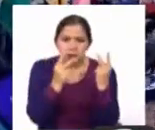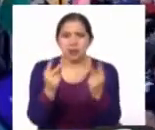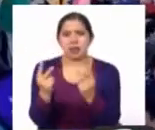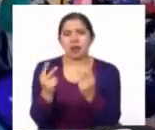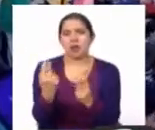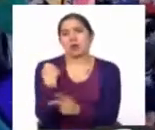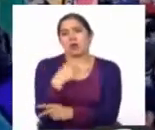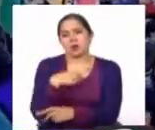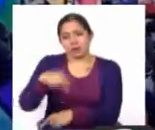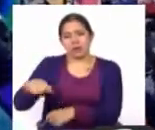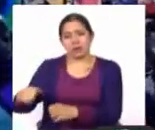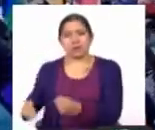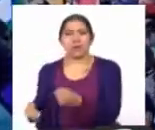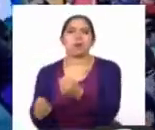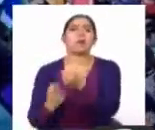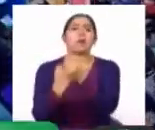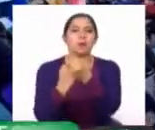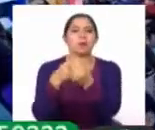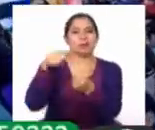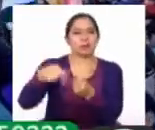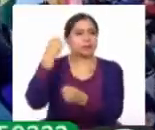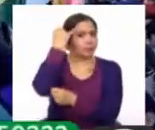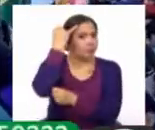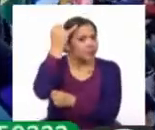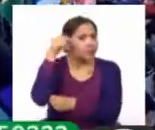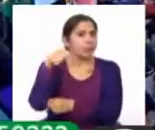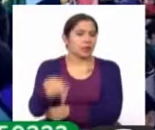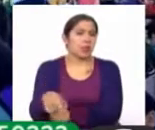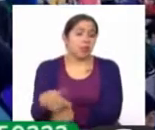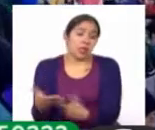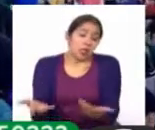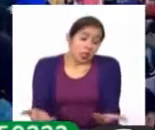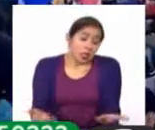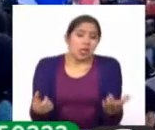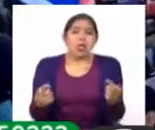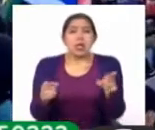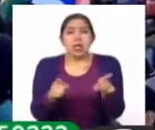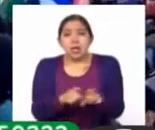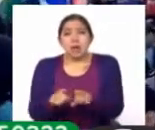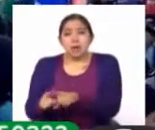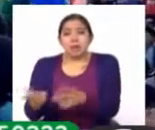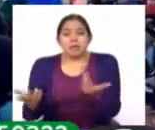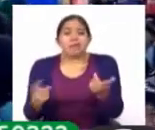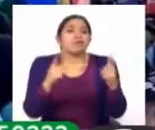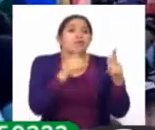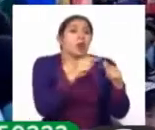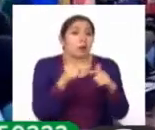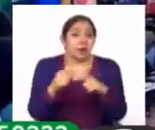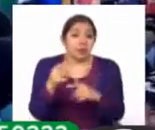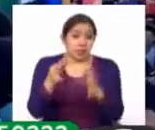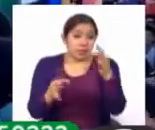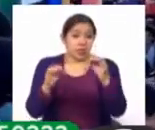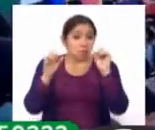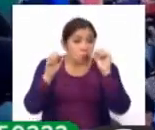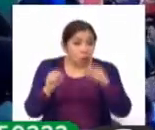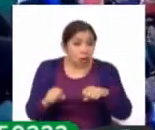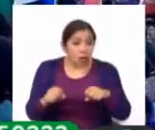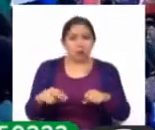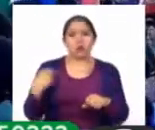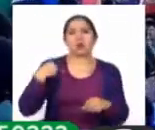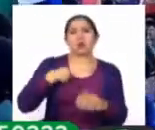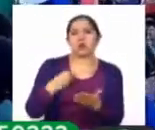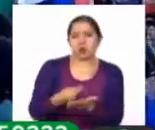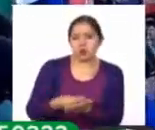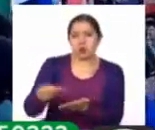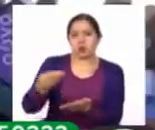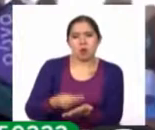nuestro respaldo a esta iniciativa, y por supuesto en la medida de lo posible vamos a tratar de comprar los vidrios que